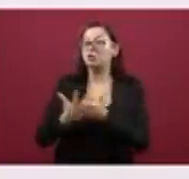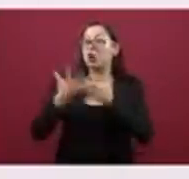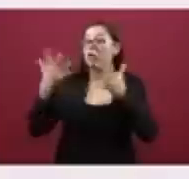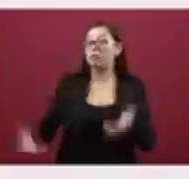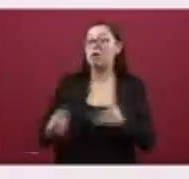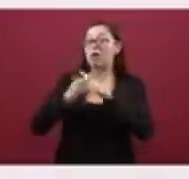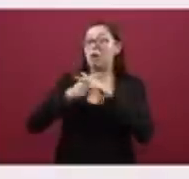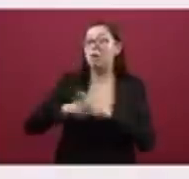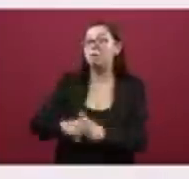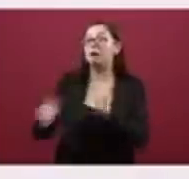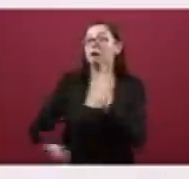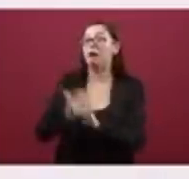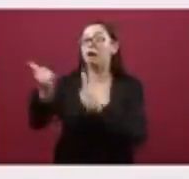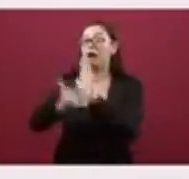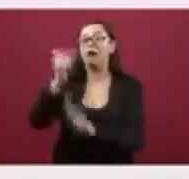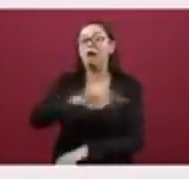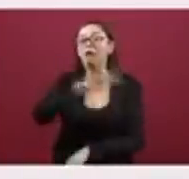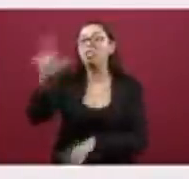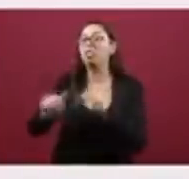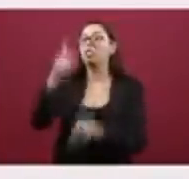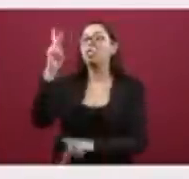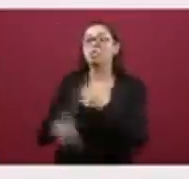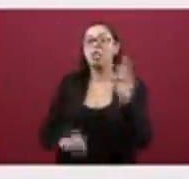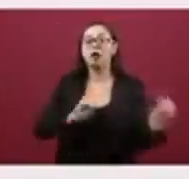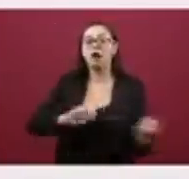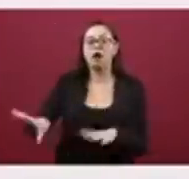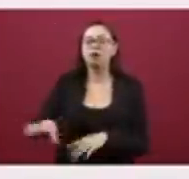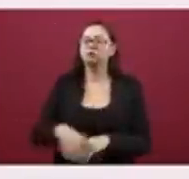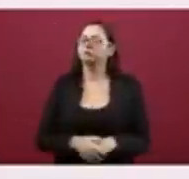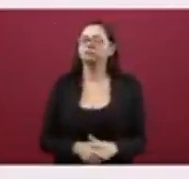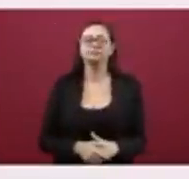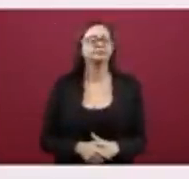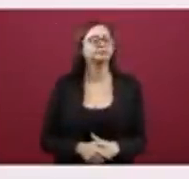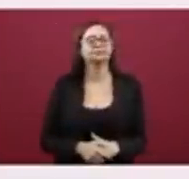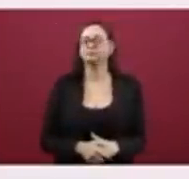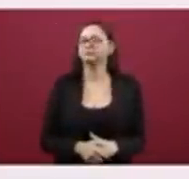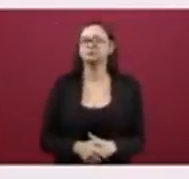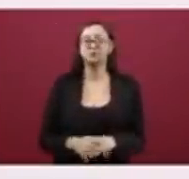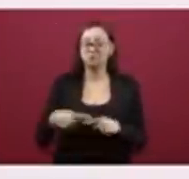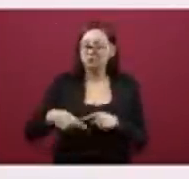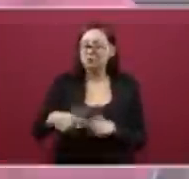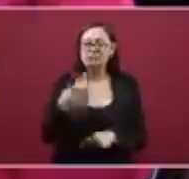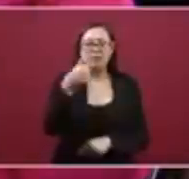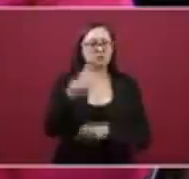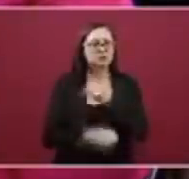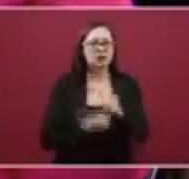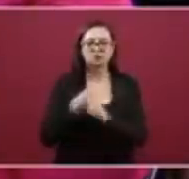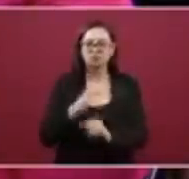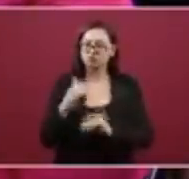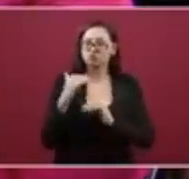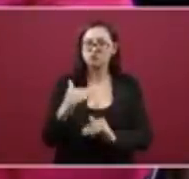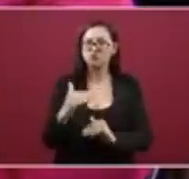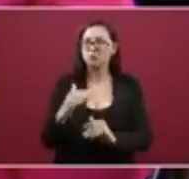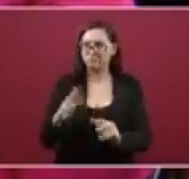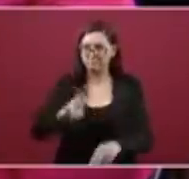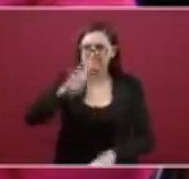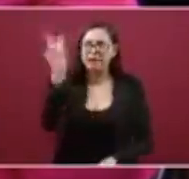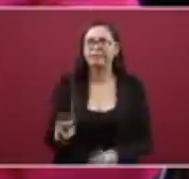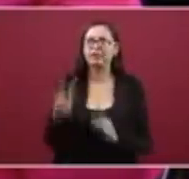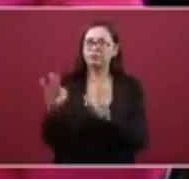que no podamos terminar durante nuestro mandato es decir